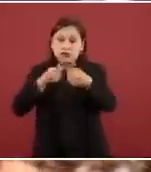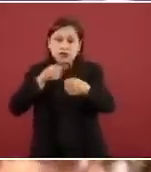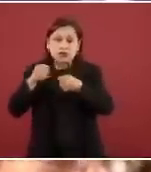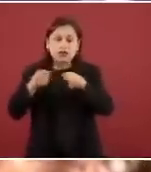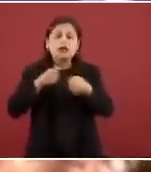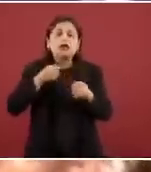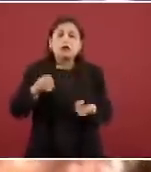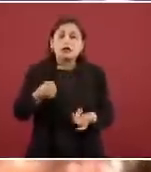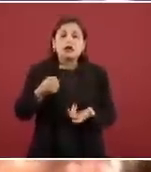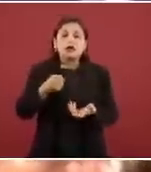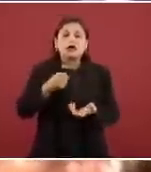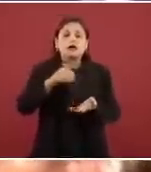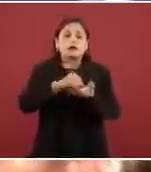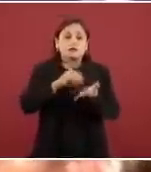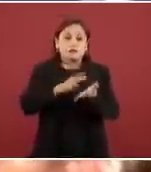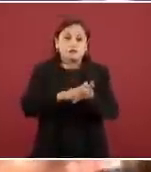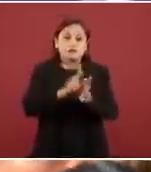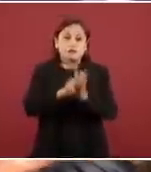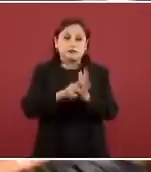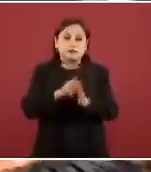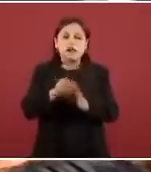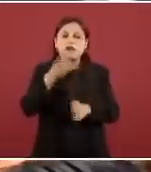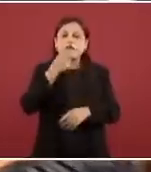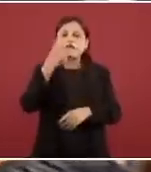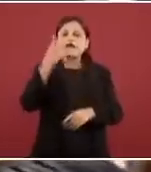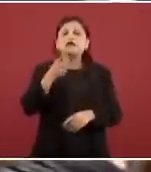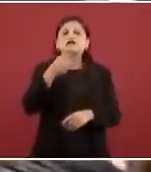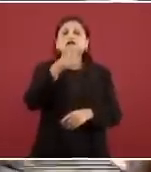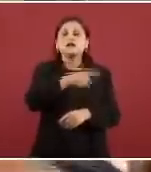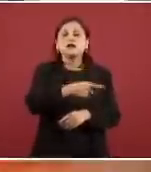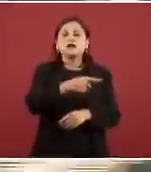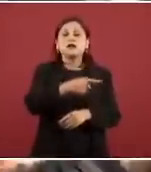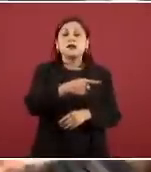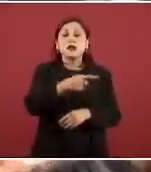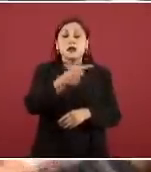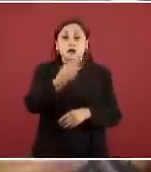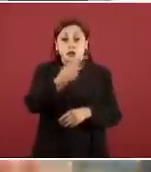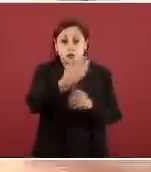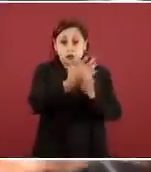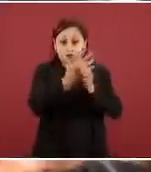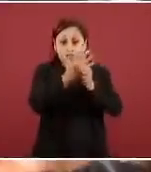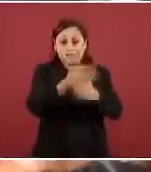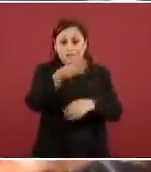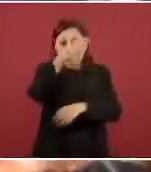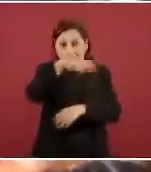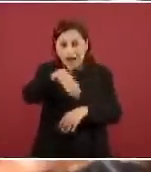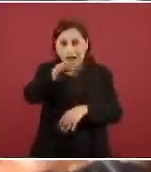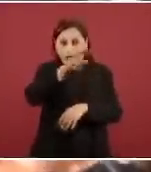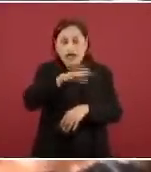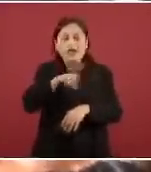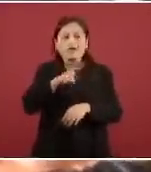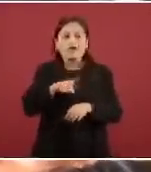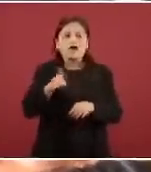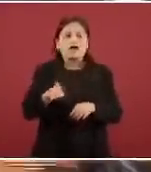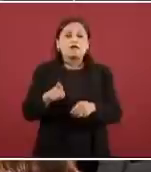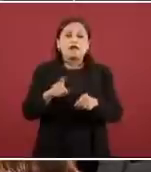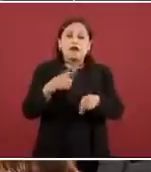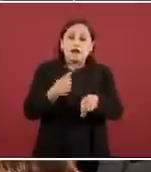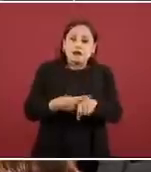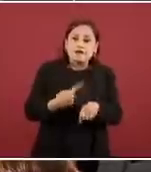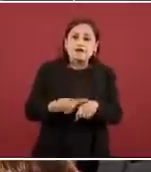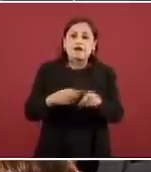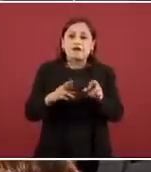no solamente es reumático, sino es indolente, y no es un agravio, no estoy tratando de